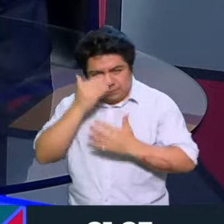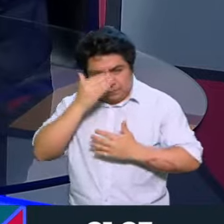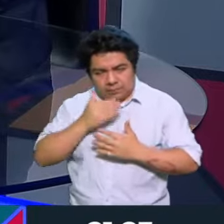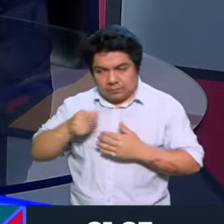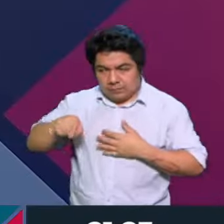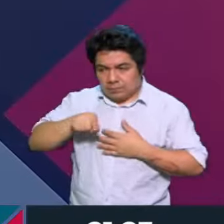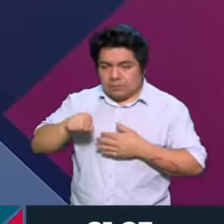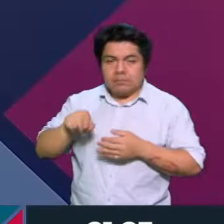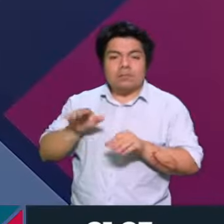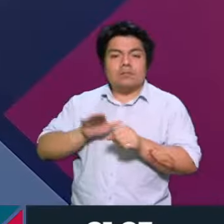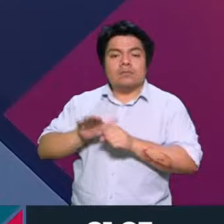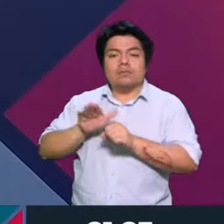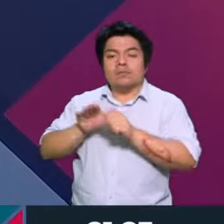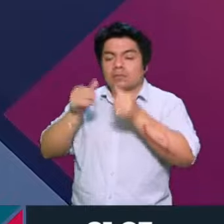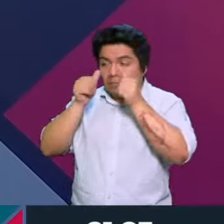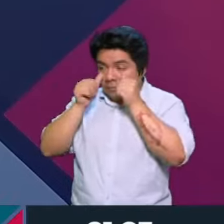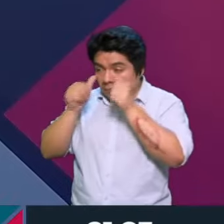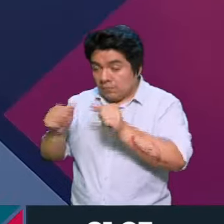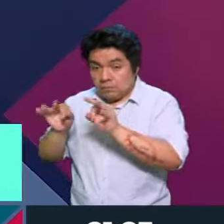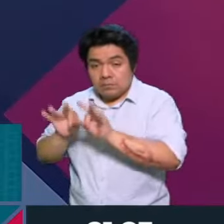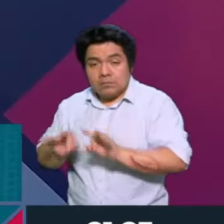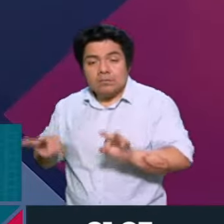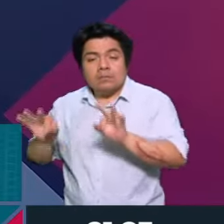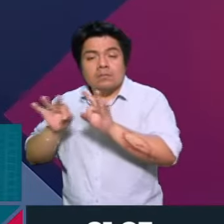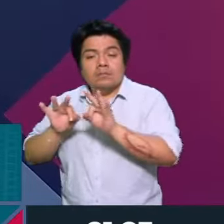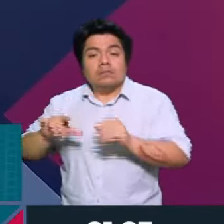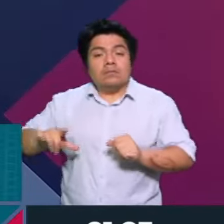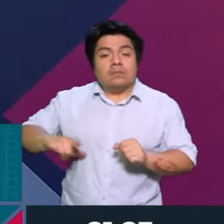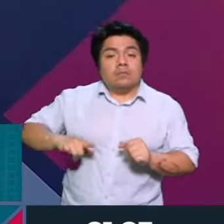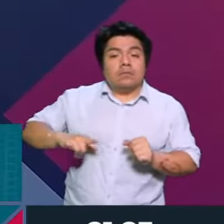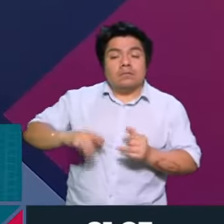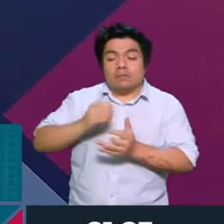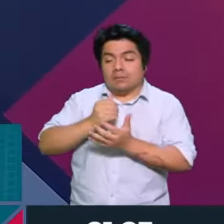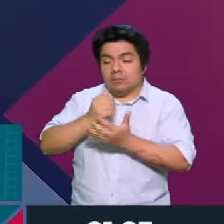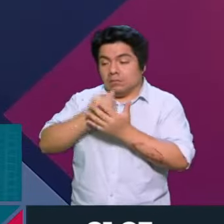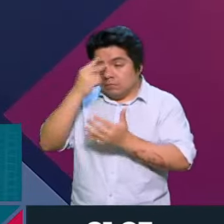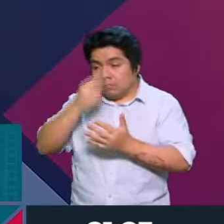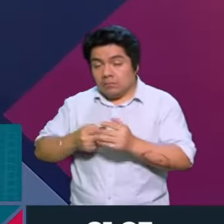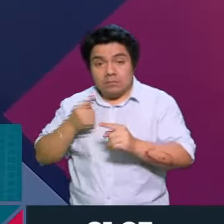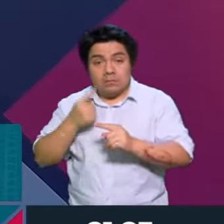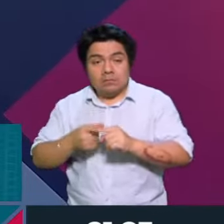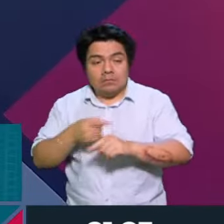en el centro de la mirada del gobierno de la Ciudad de México a las familias damnificadas.